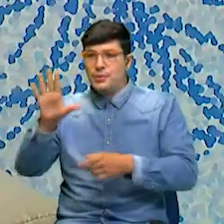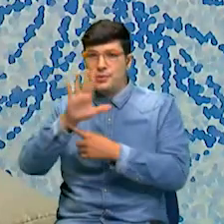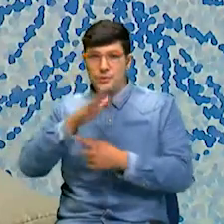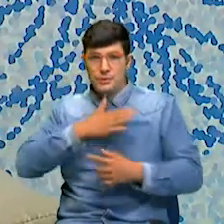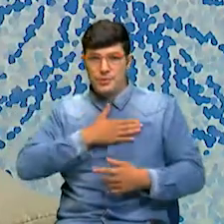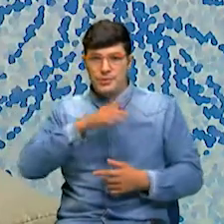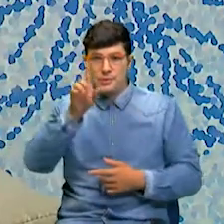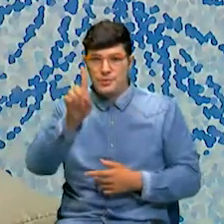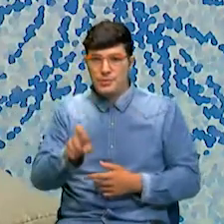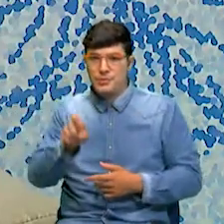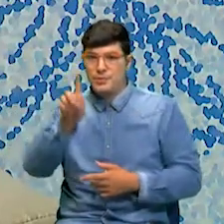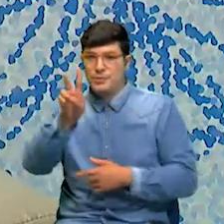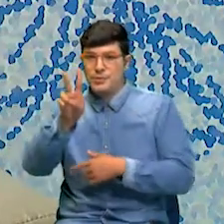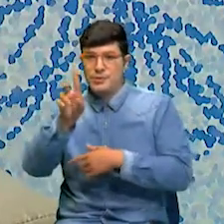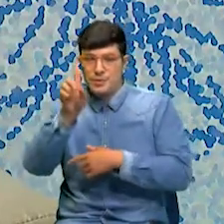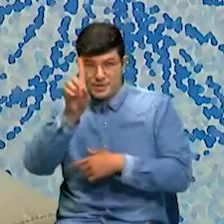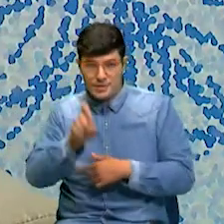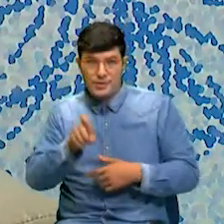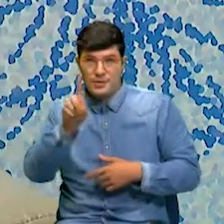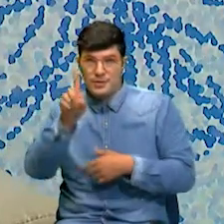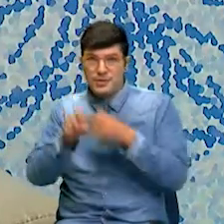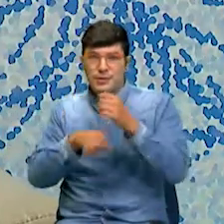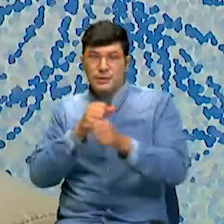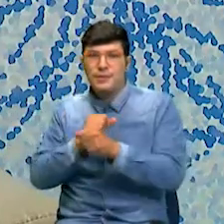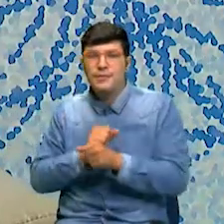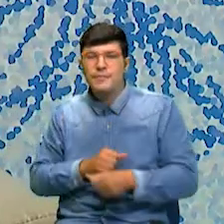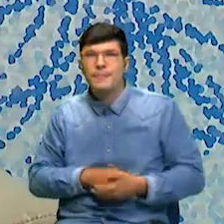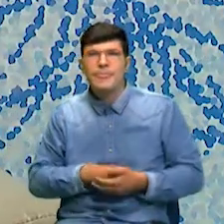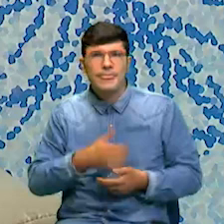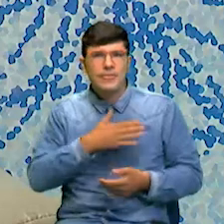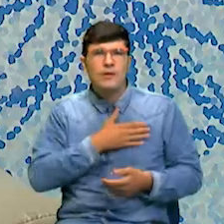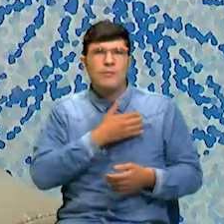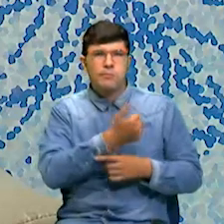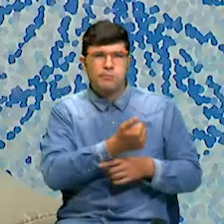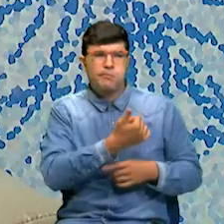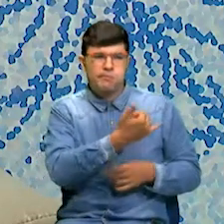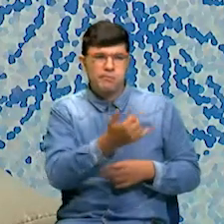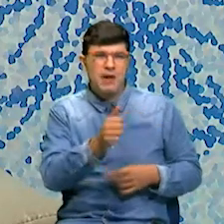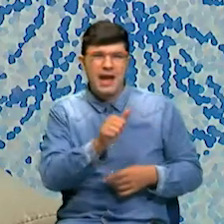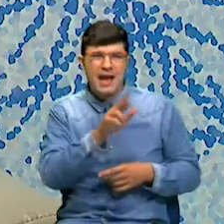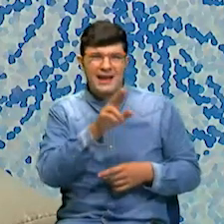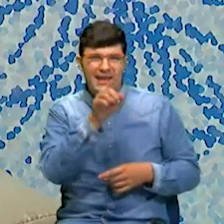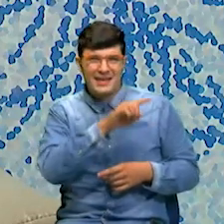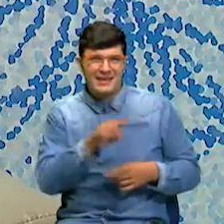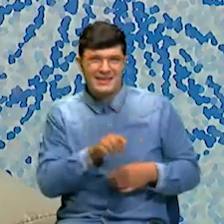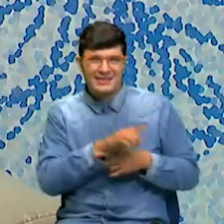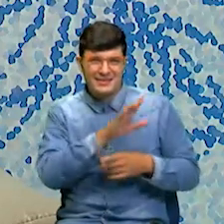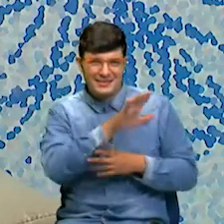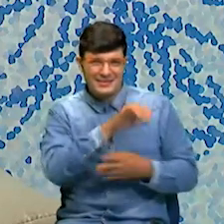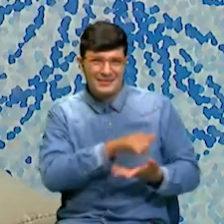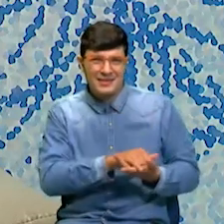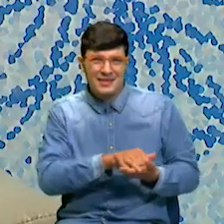61 años. Uh-huh. Tengo una ARS consultiva, ¿sí?